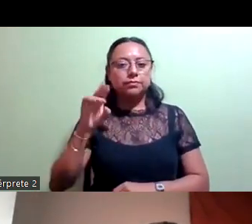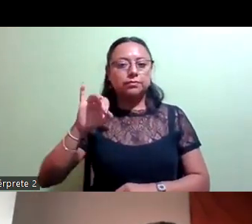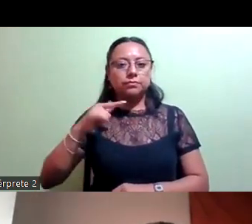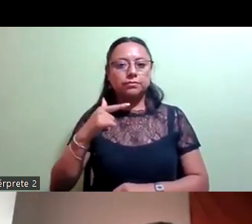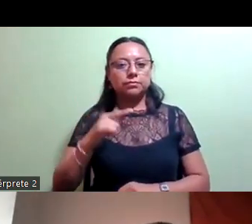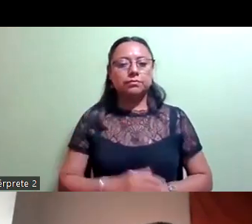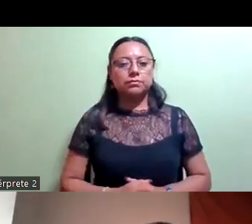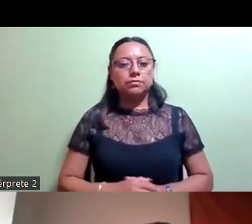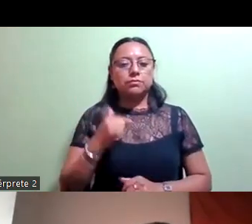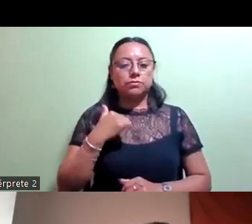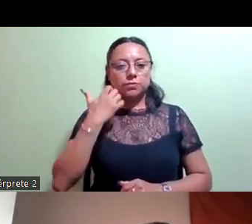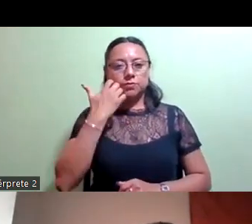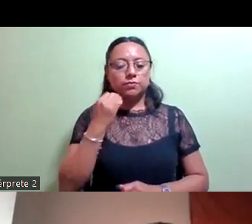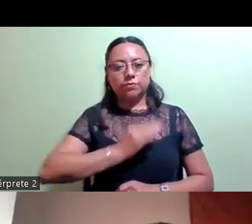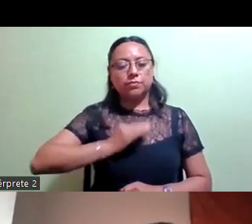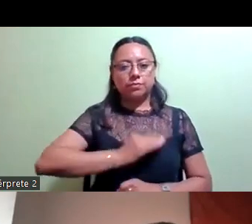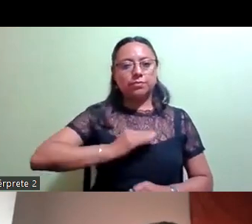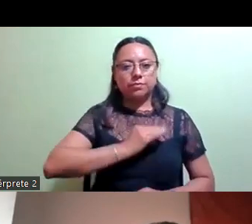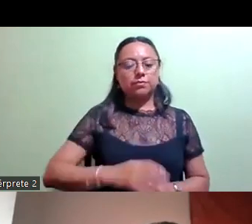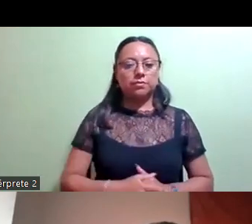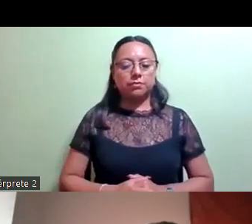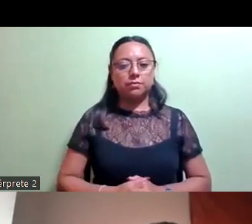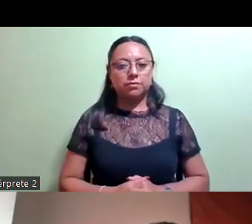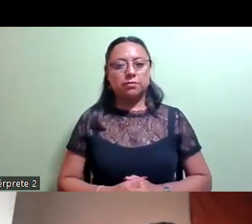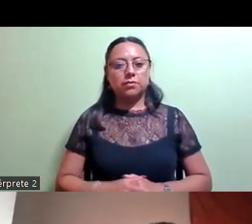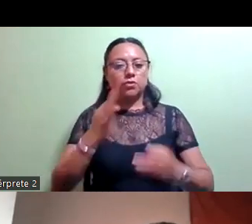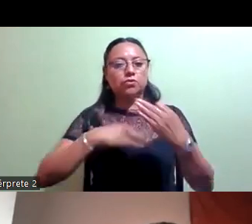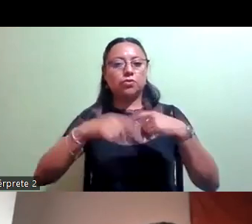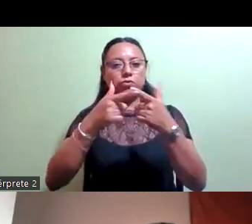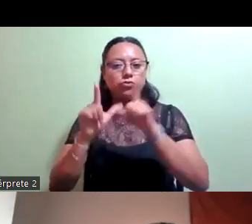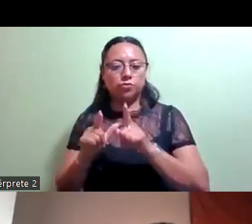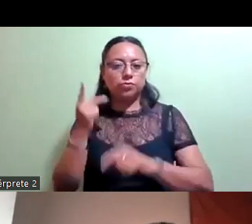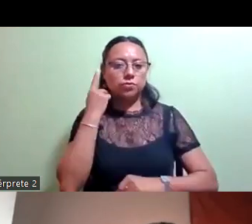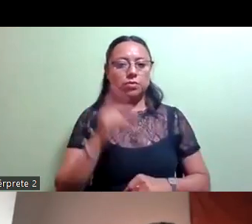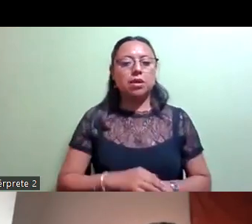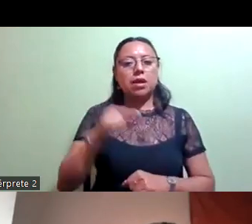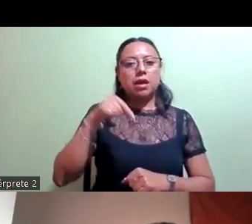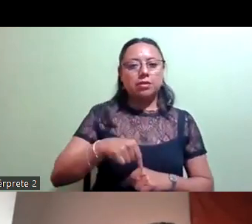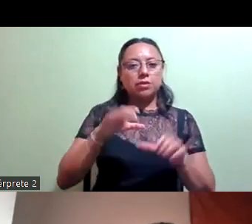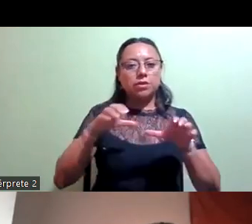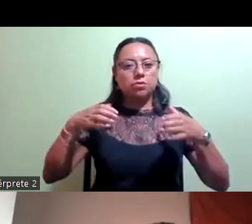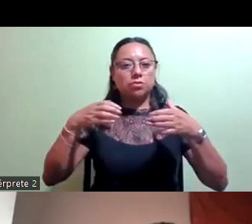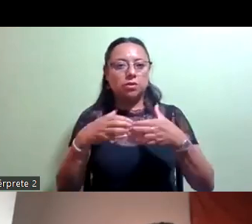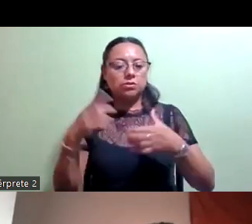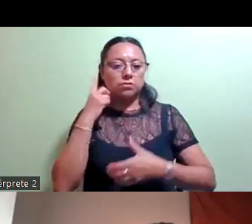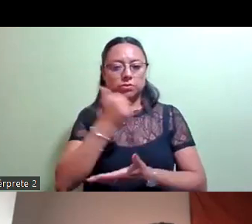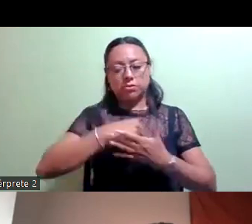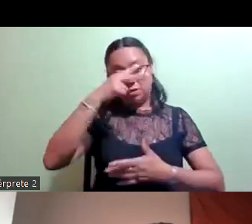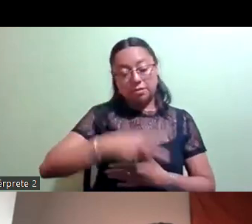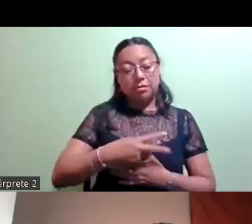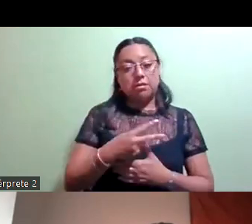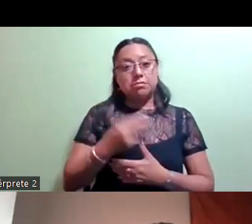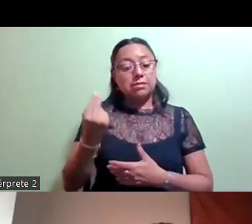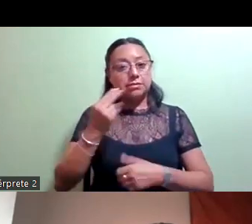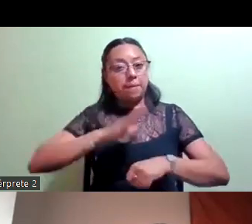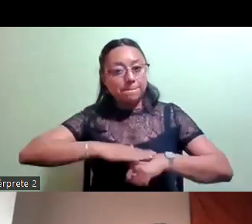Celebrar la reunión a todos los grupos parlamentarios. Al Congreso le hacen falta muchas reuniones como estas, donde se